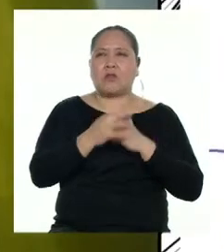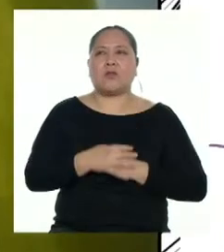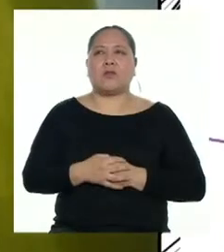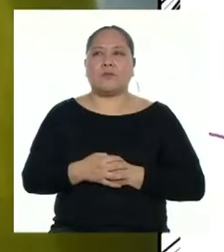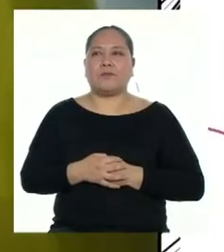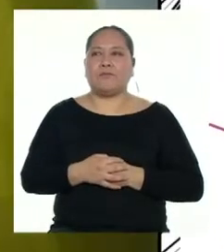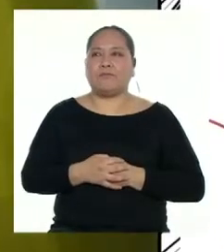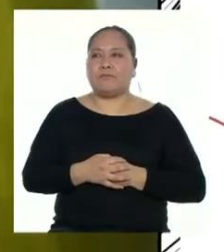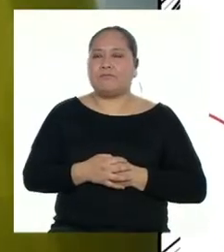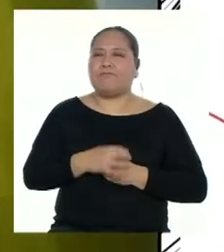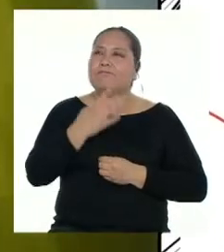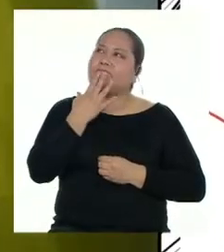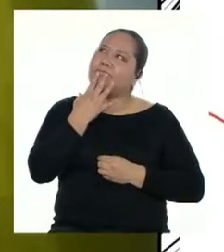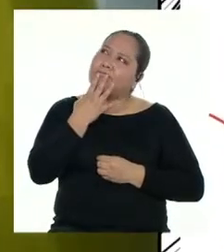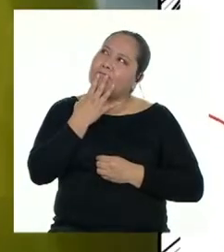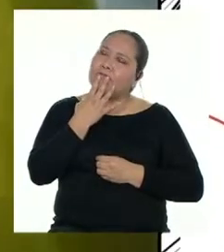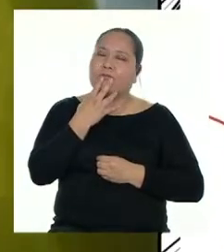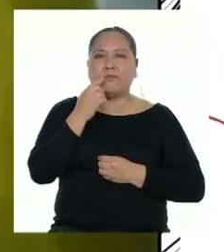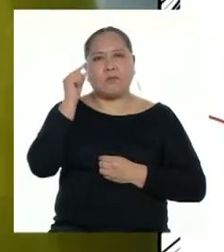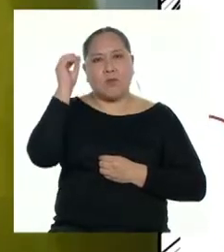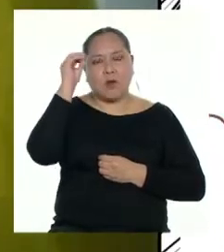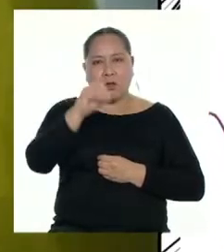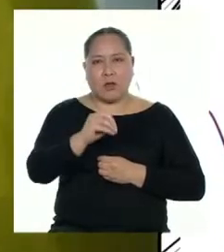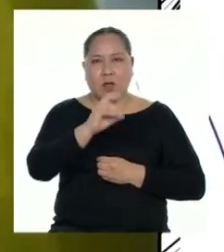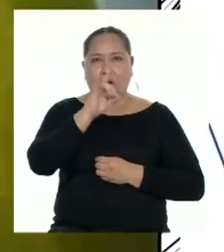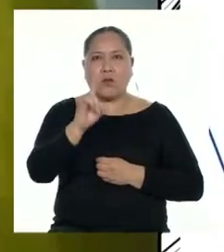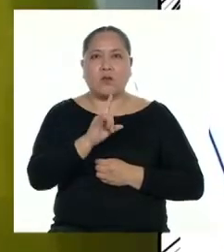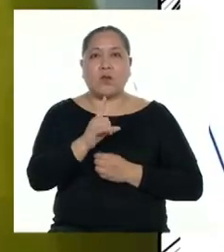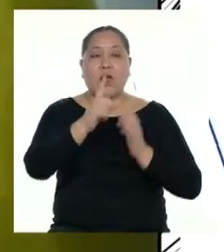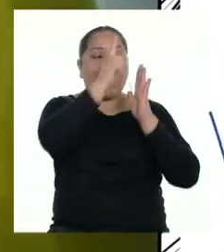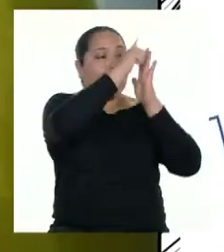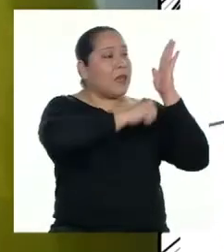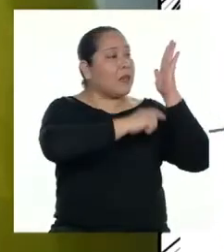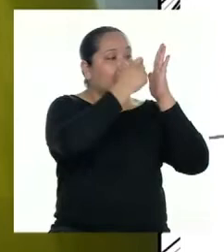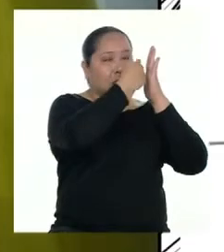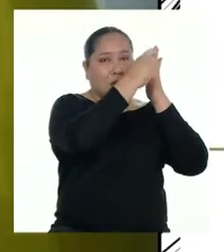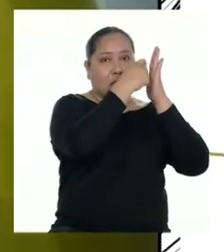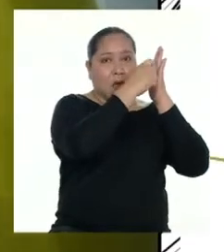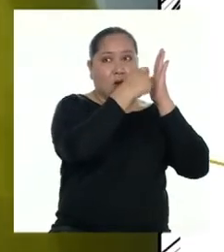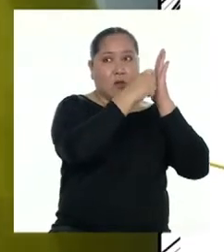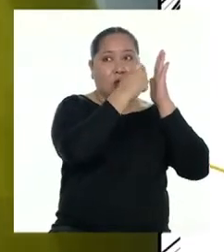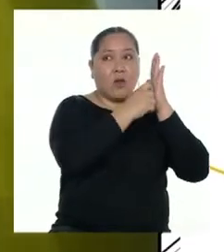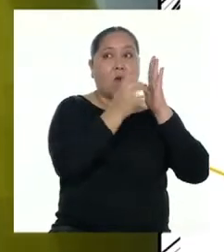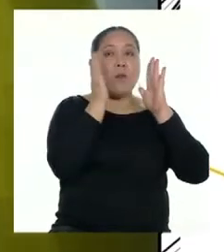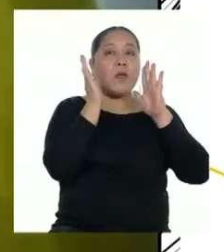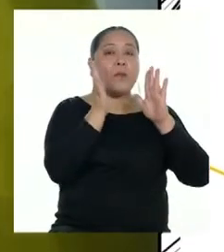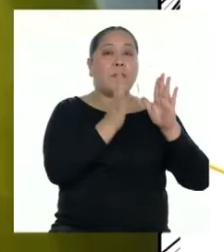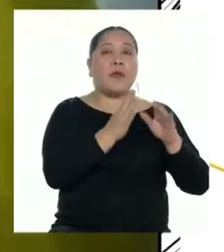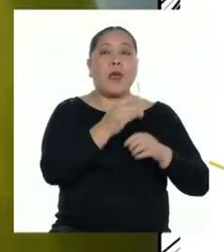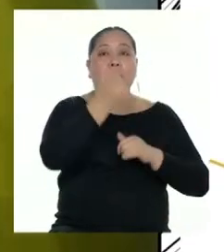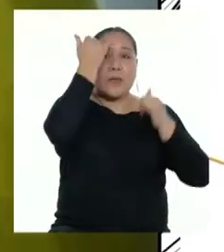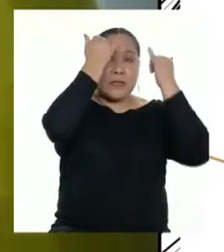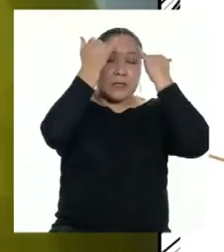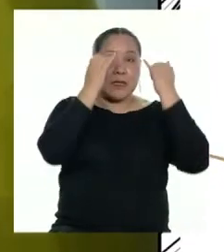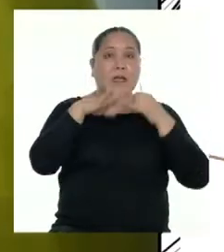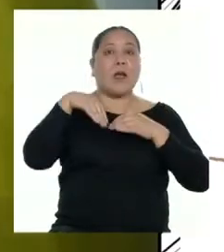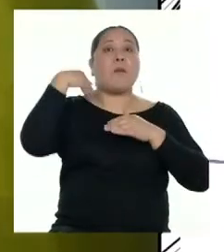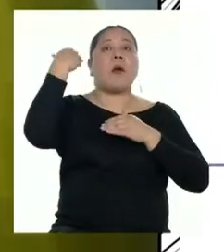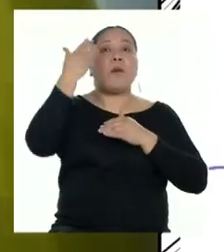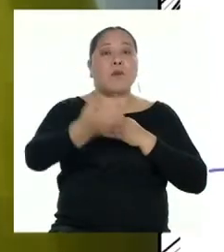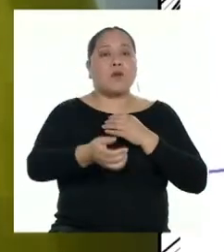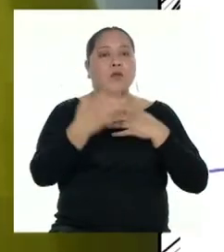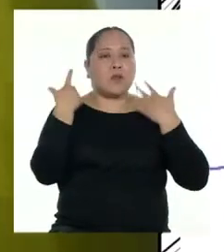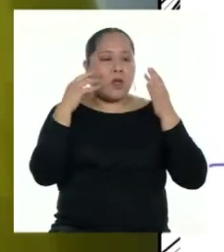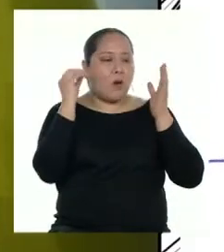Bueno, propondría utilizar la lista de cotejo para organizar bien mis ideas y para la próxima ya tener